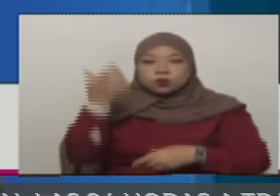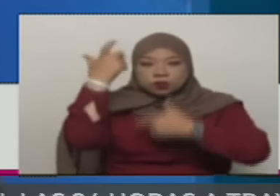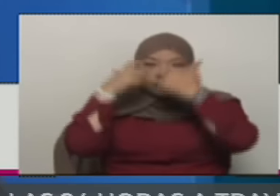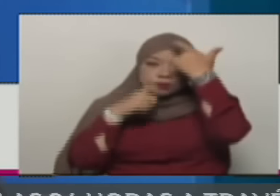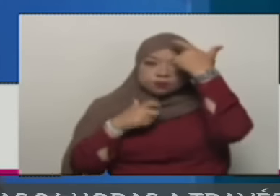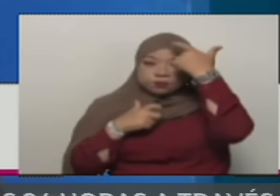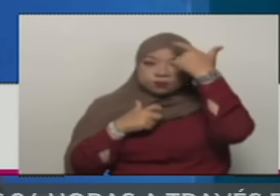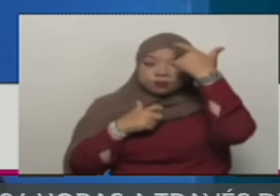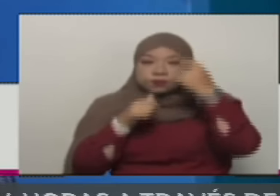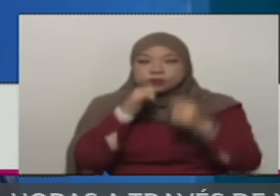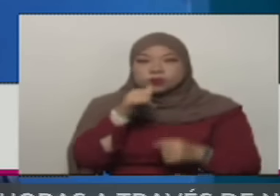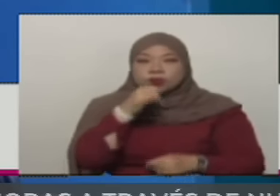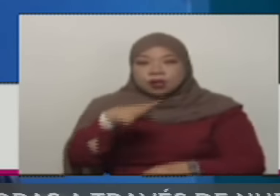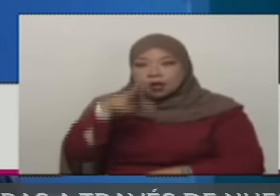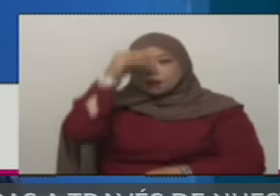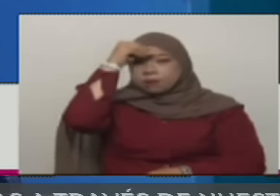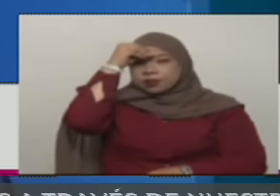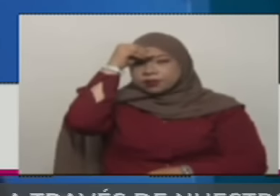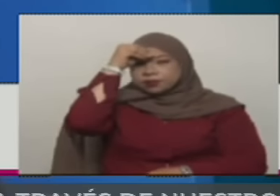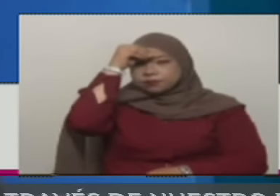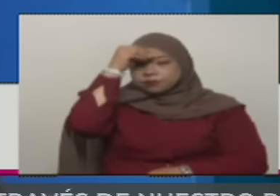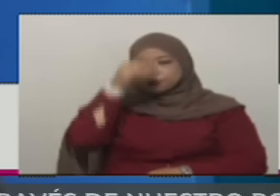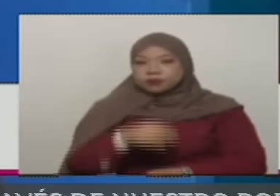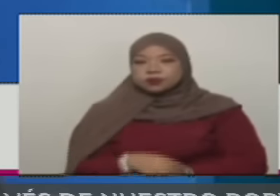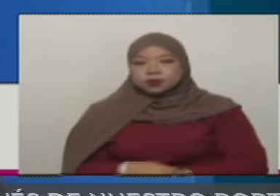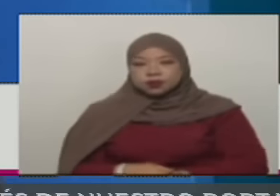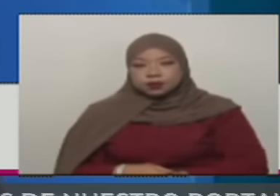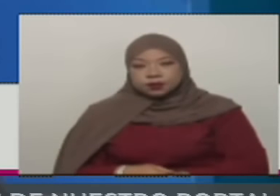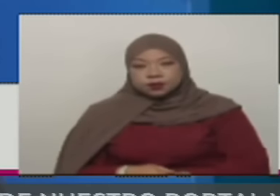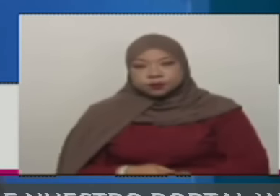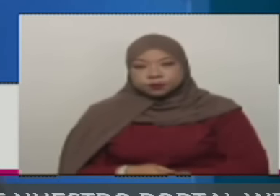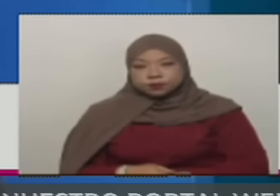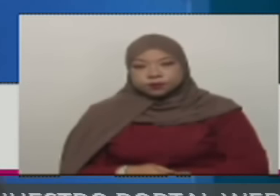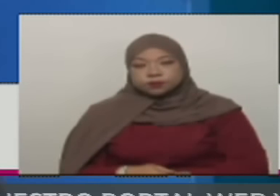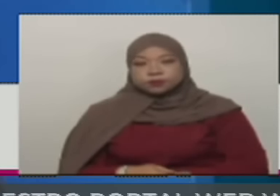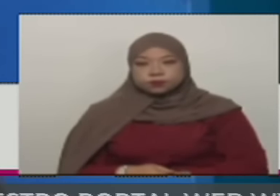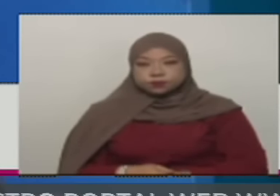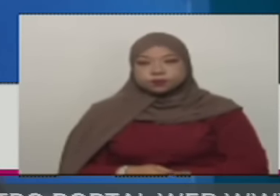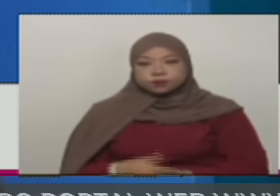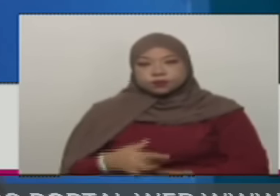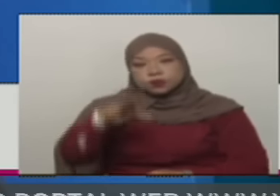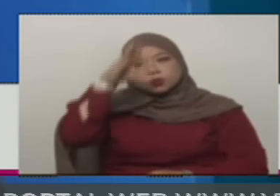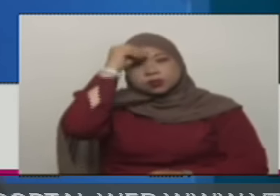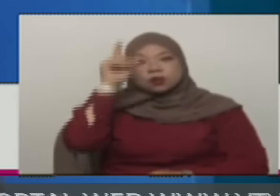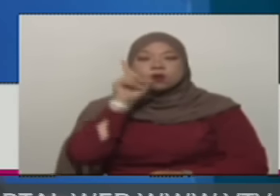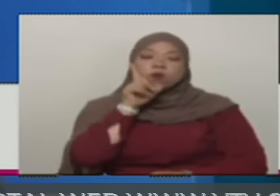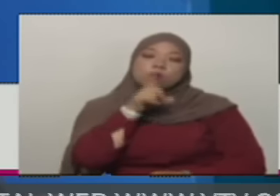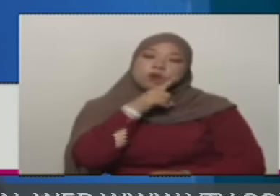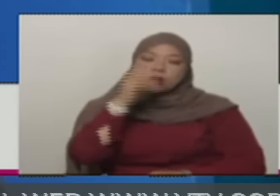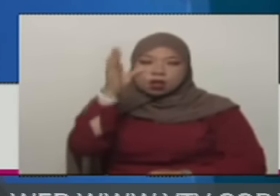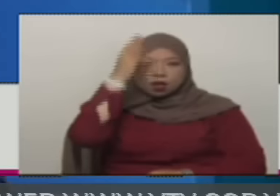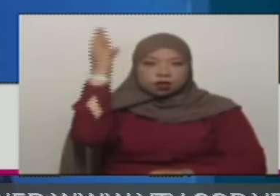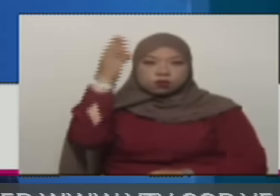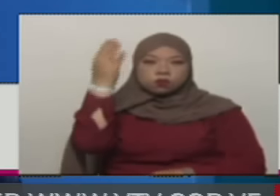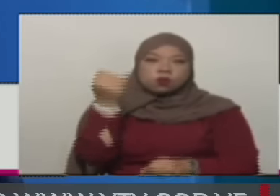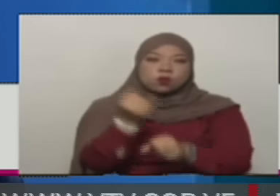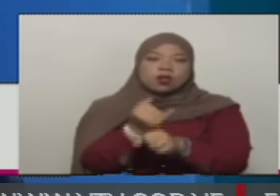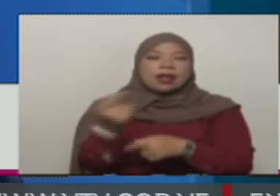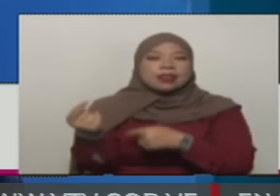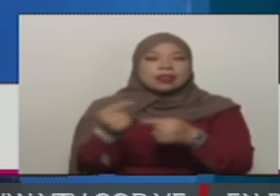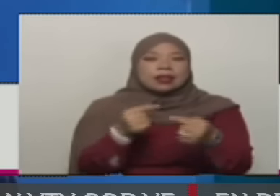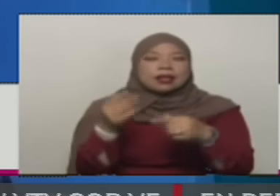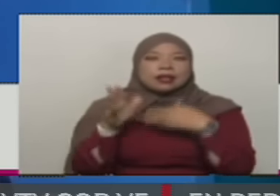Chávez aprendí muchas cosas. Una de las cosas que aprendí cuando me nombró canciller es la